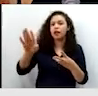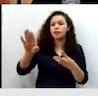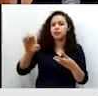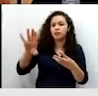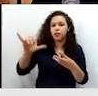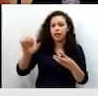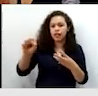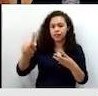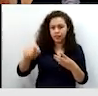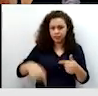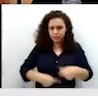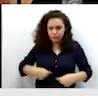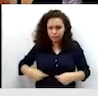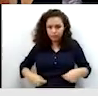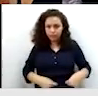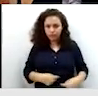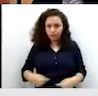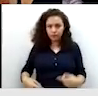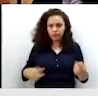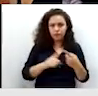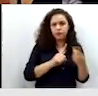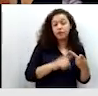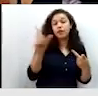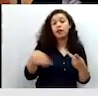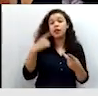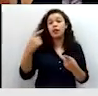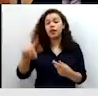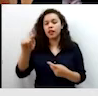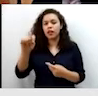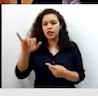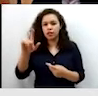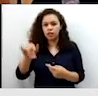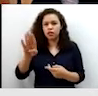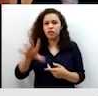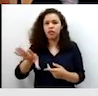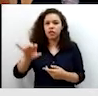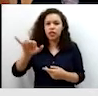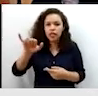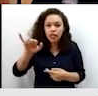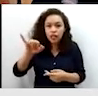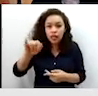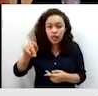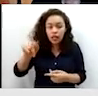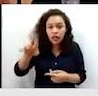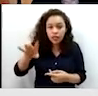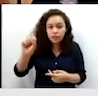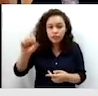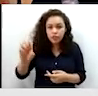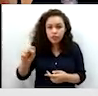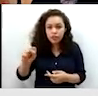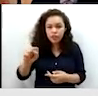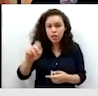intestinal, tenemos y por parte de la intoxicación alimentaria bacteriana, giardiasis, por